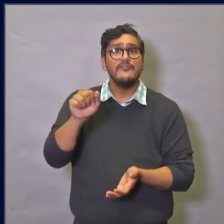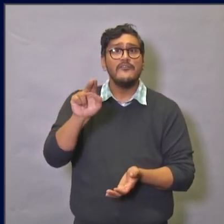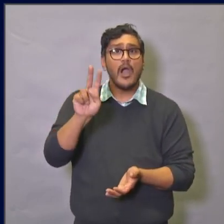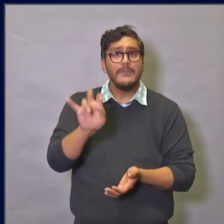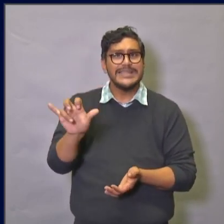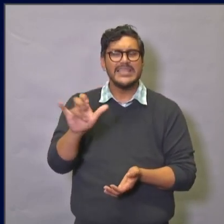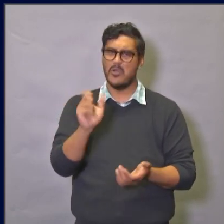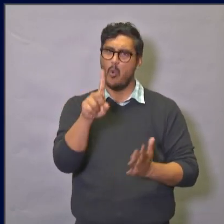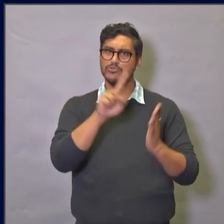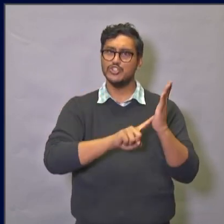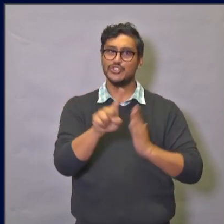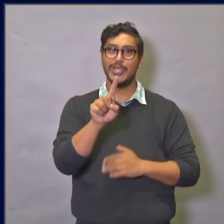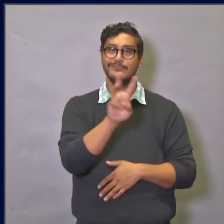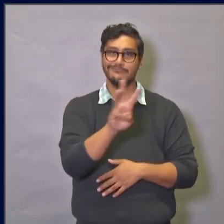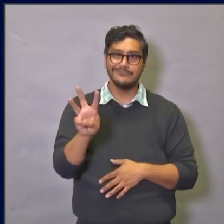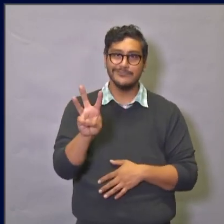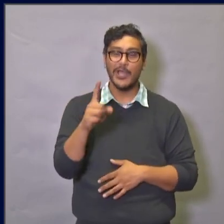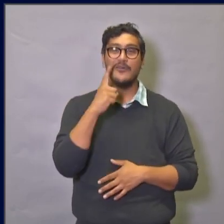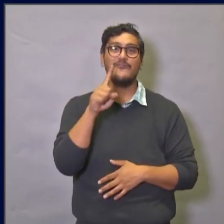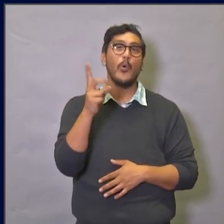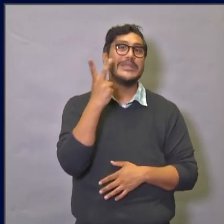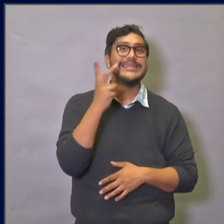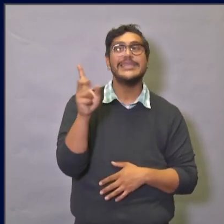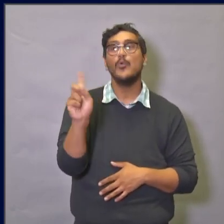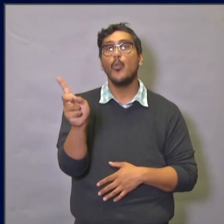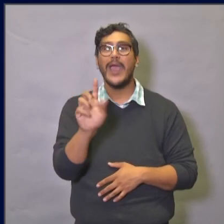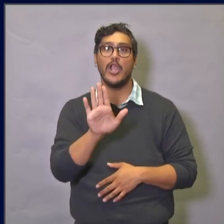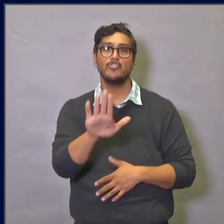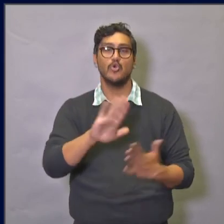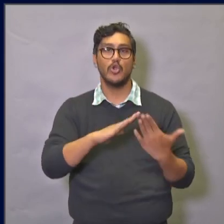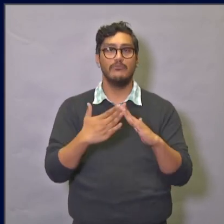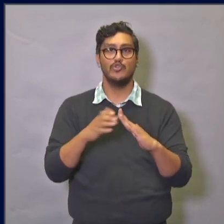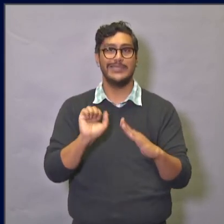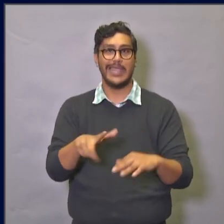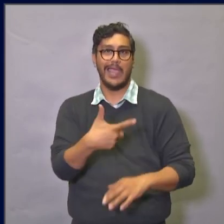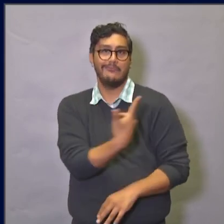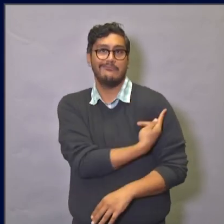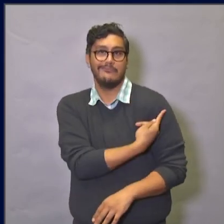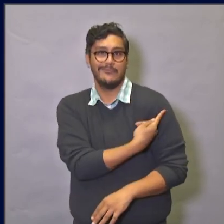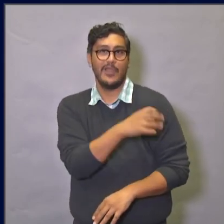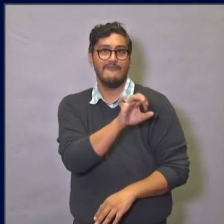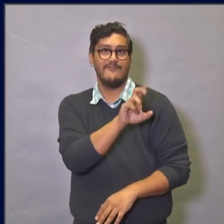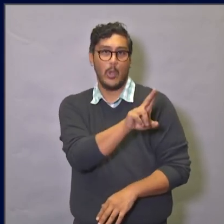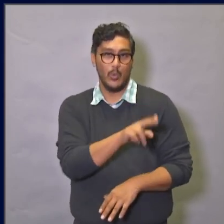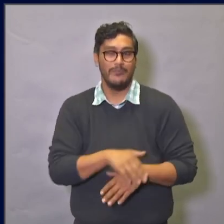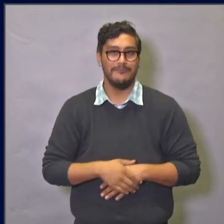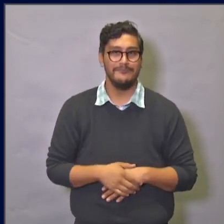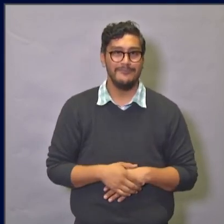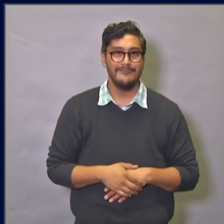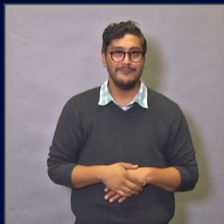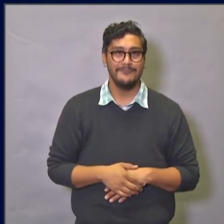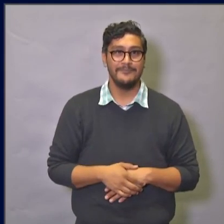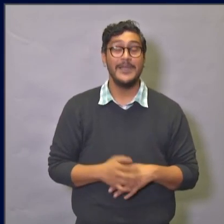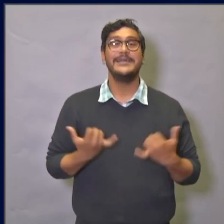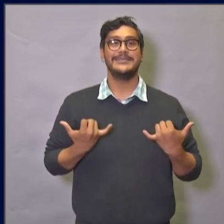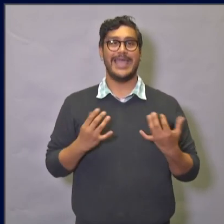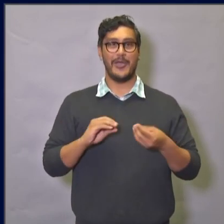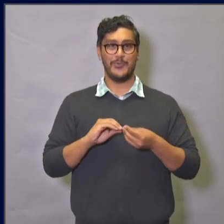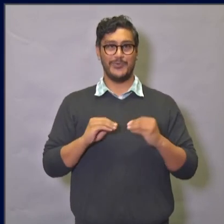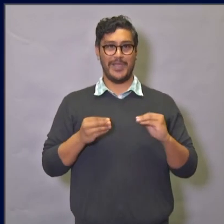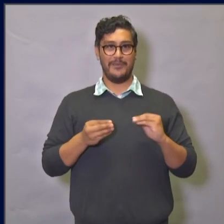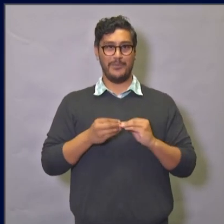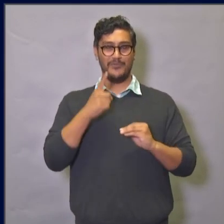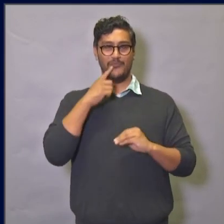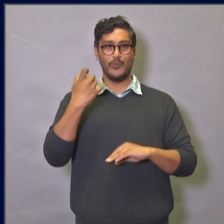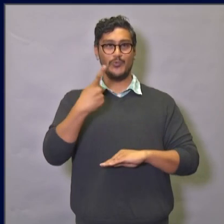sitio web para encontrar sitios de vacunación en su comunidad. Y ahora para actualizarlo sobre nuestros datos